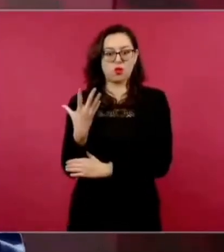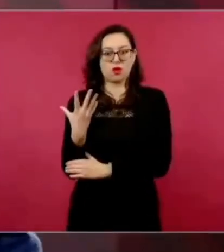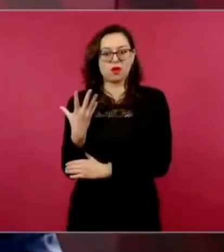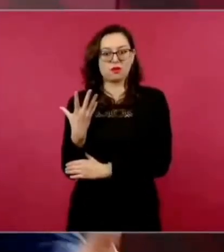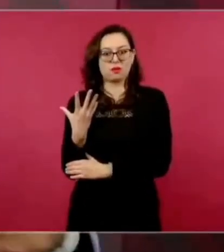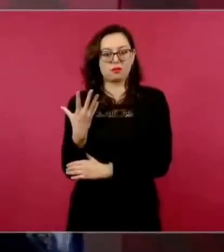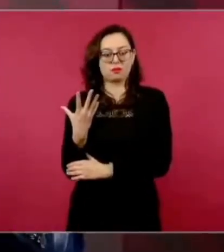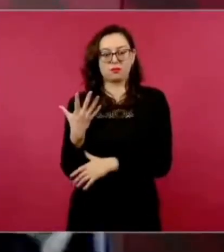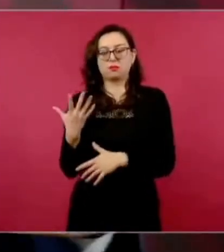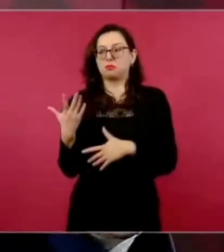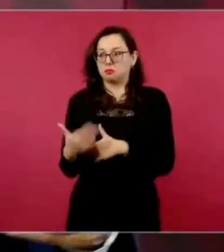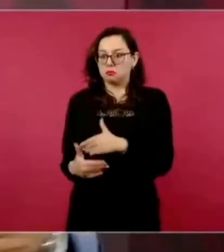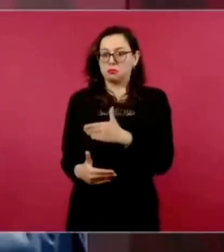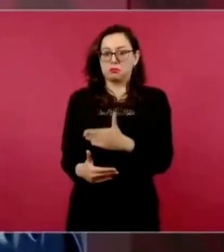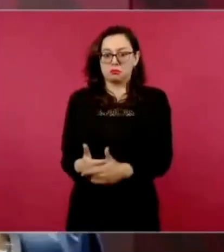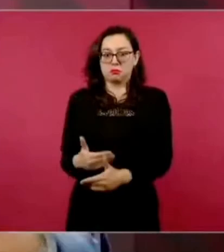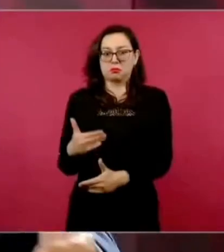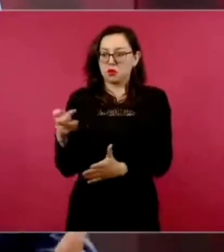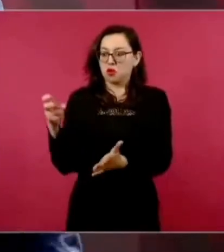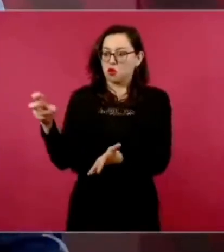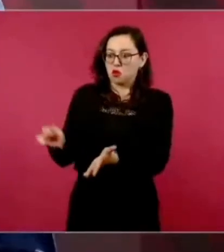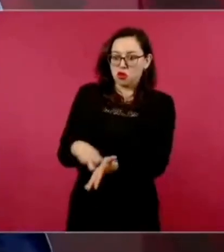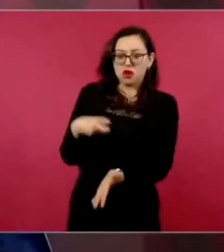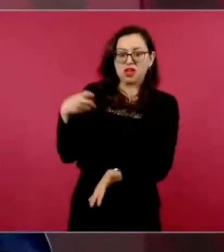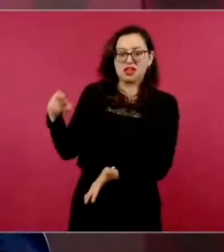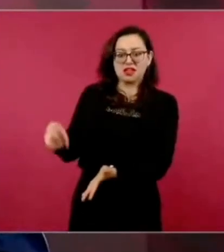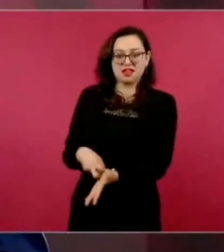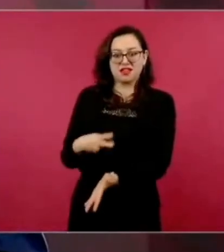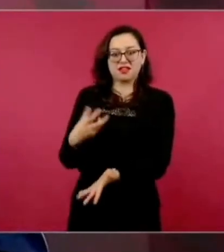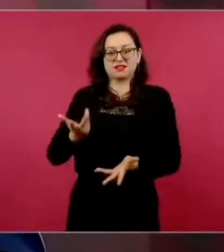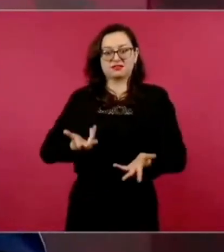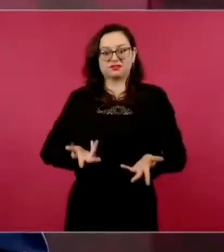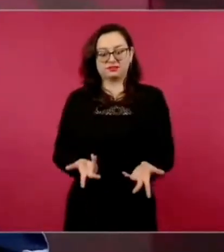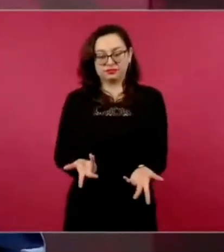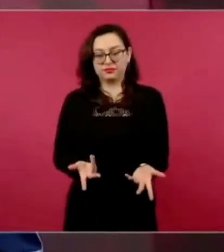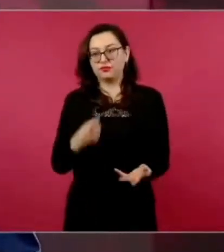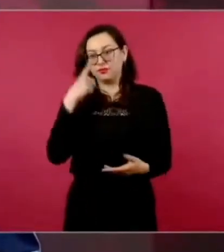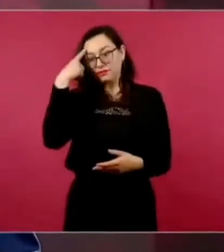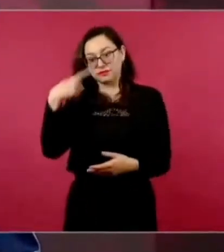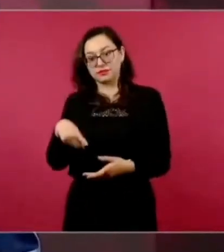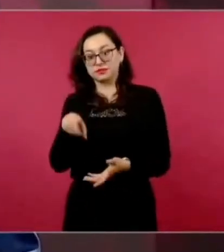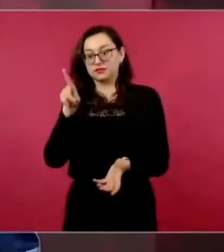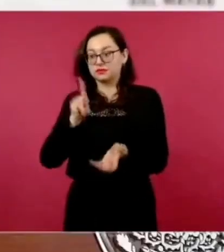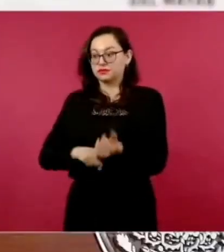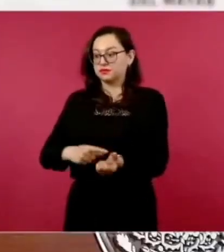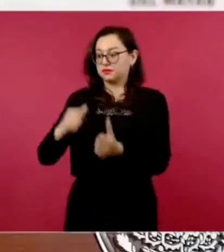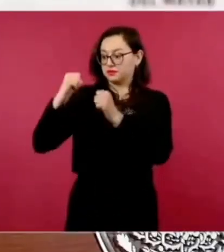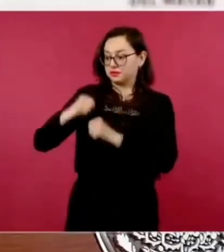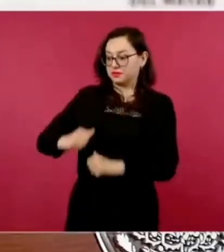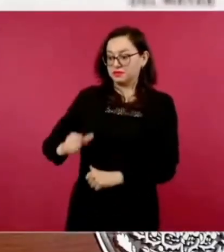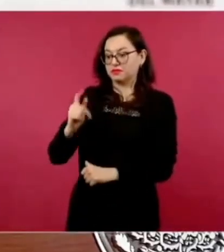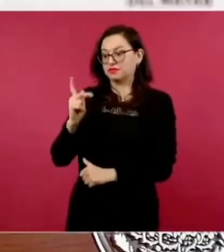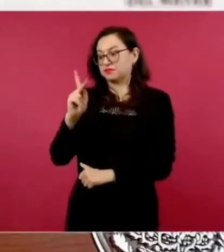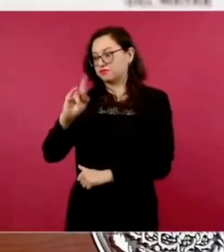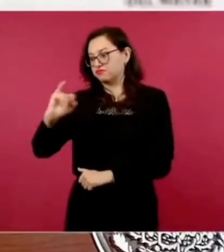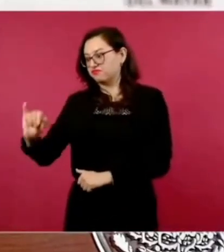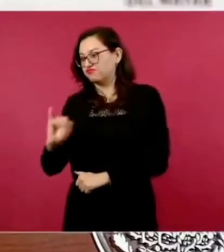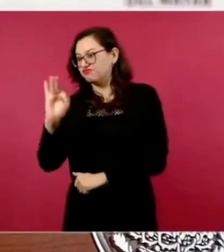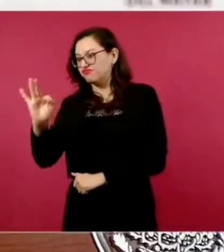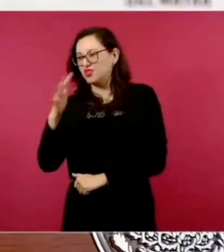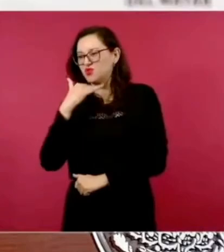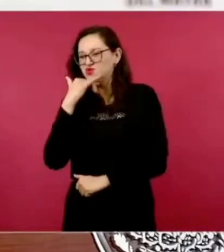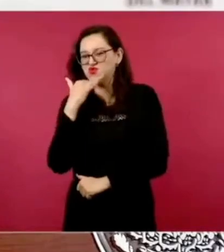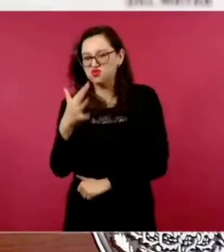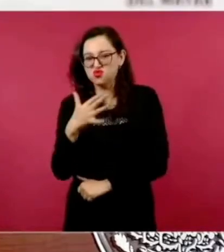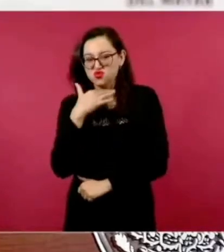que podría ayudarnos mucho a limpiar la corrupción en